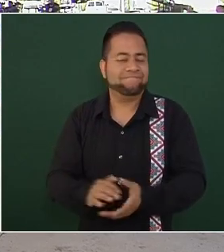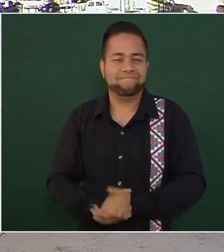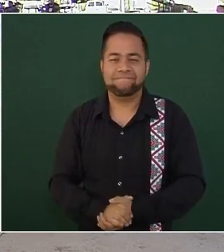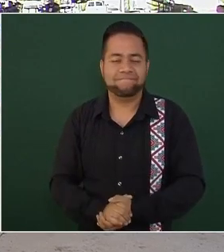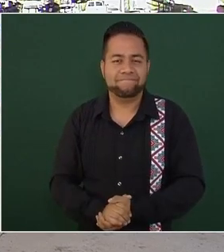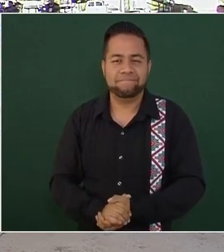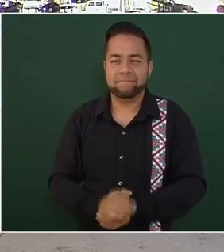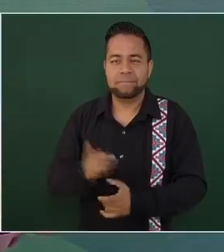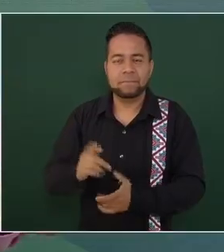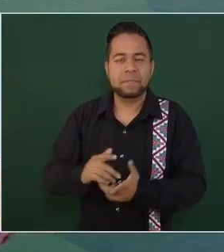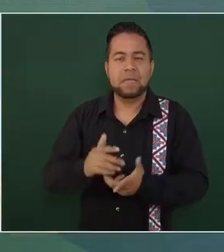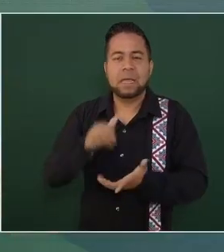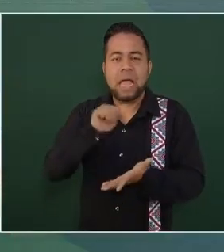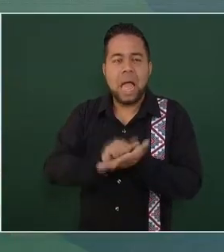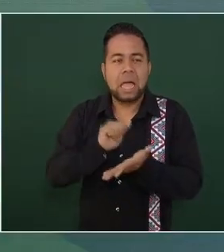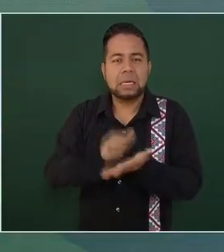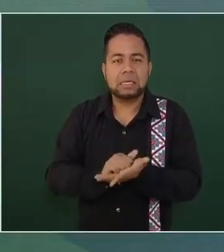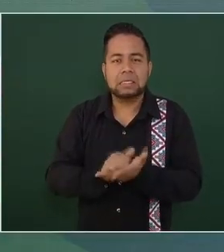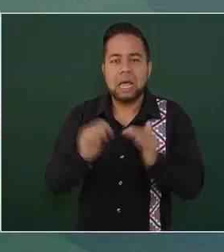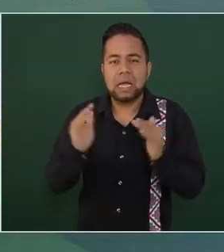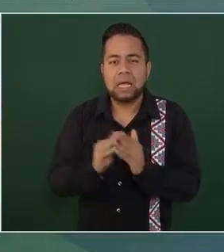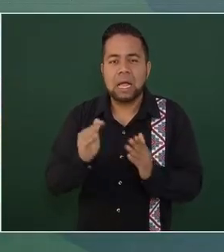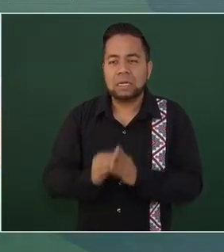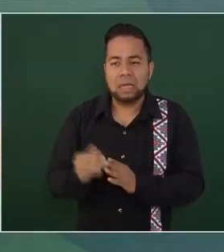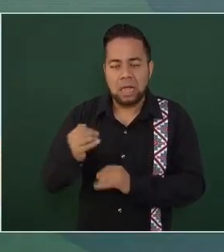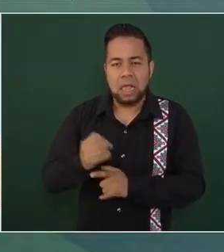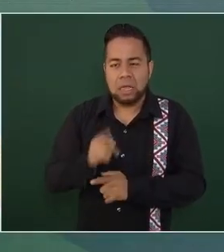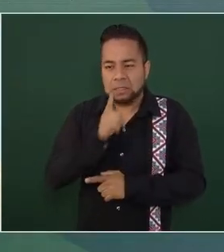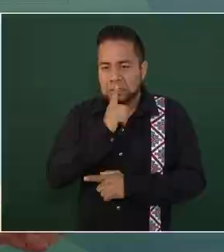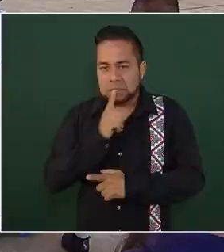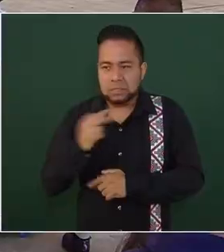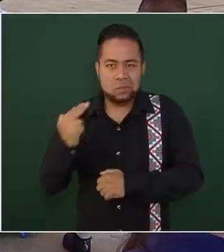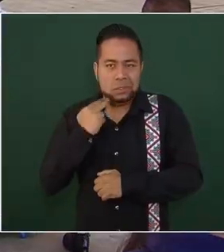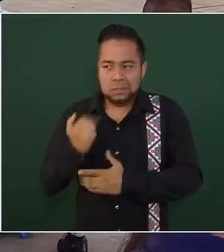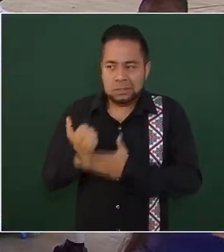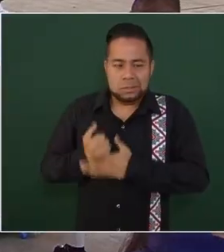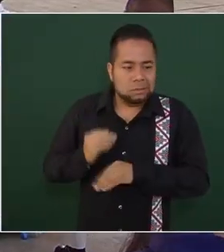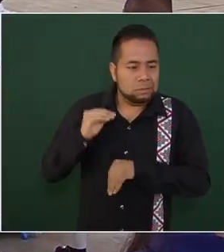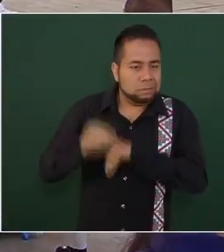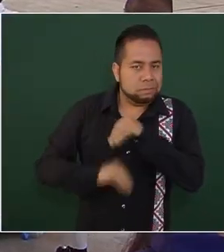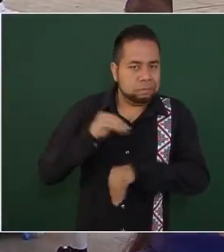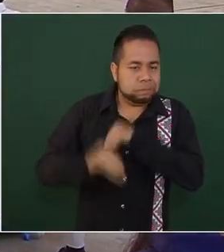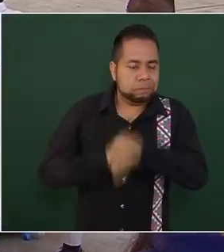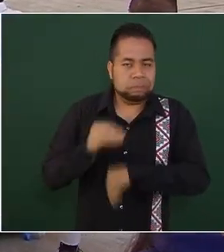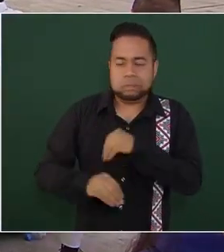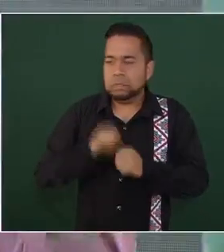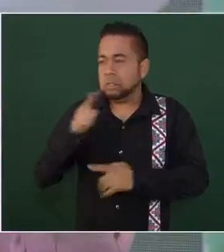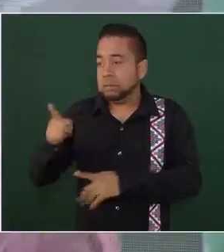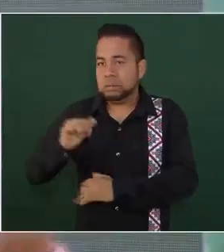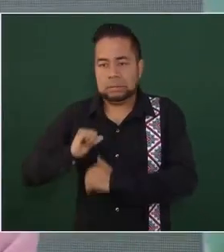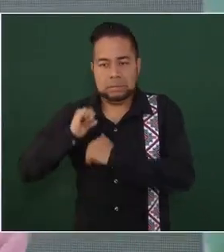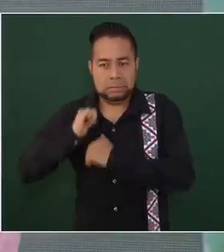fabricaron las escrituras en complicidad con notarios autoridades